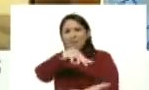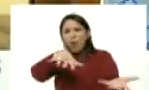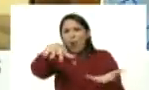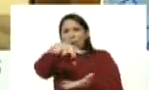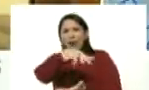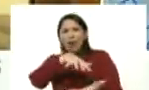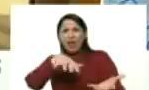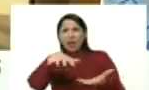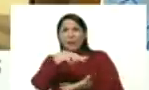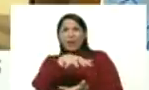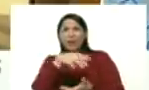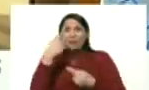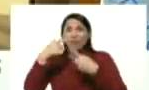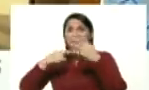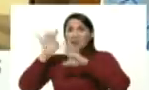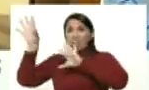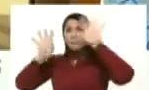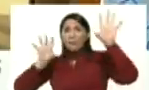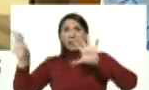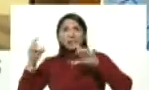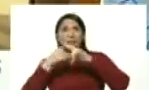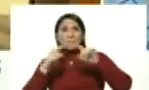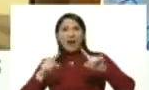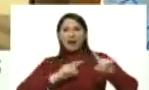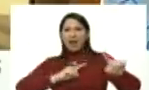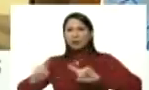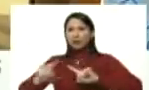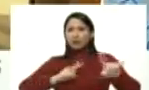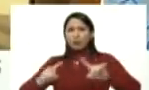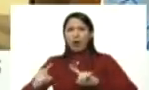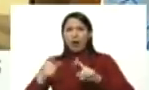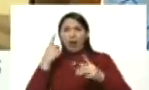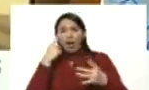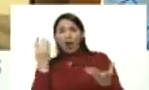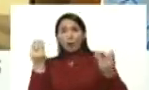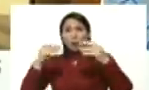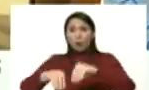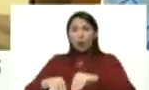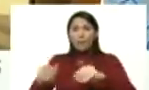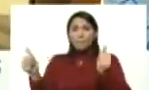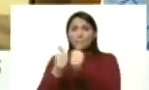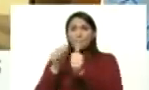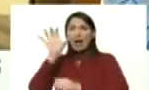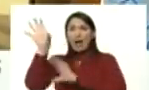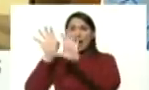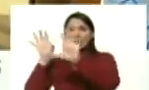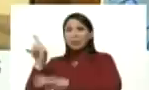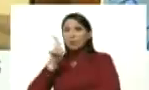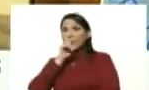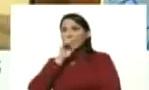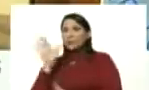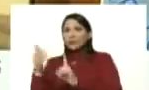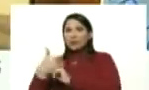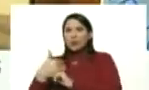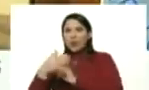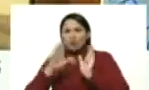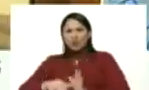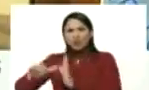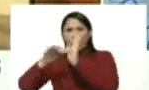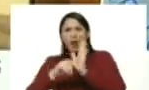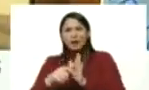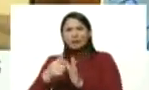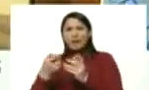en determinados países, para así actuar en alianza con países cómplices, apoderarse de los